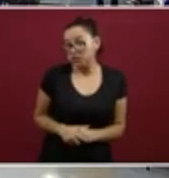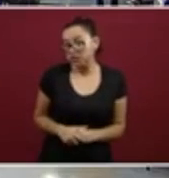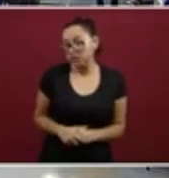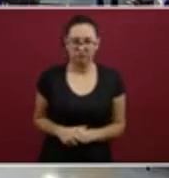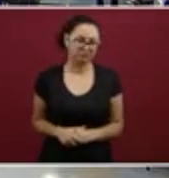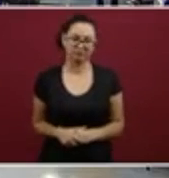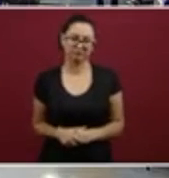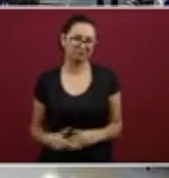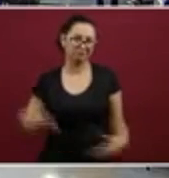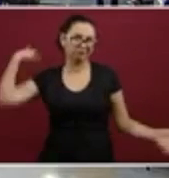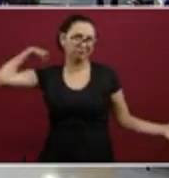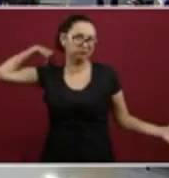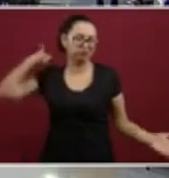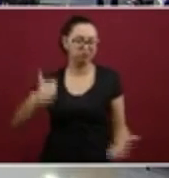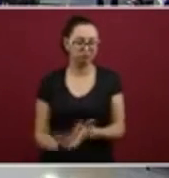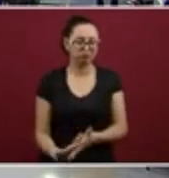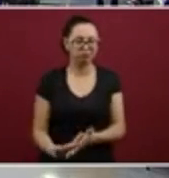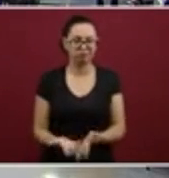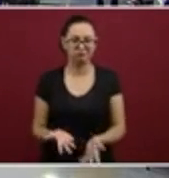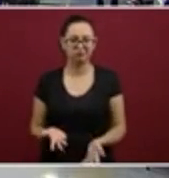Pues era